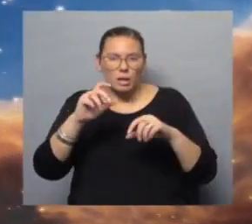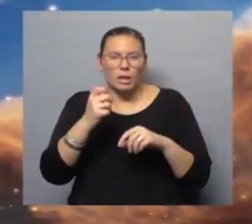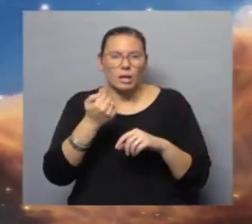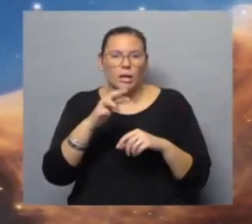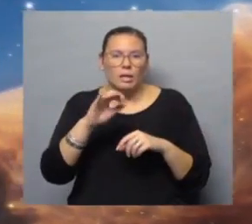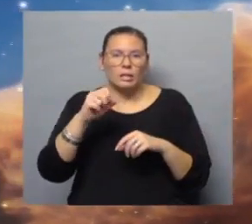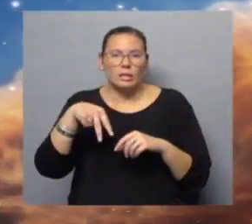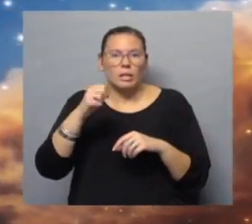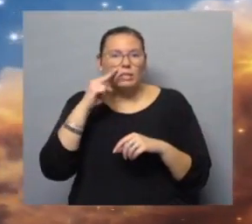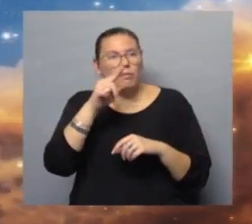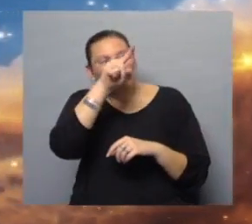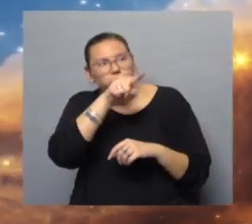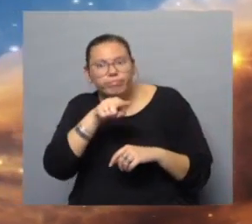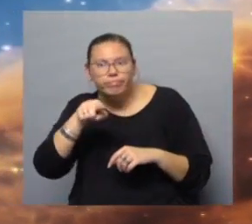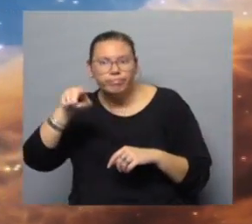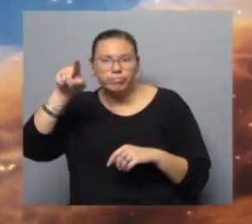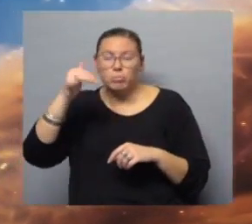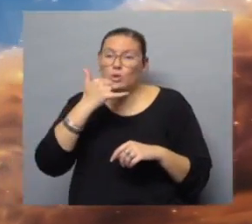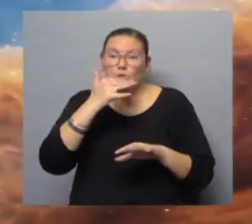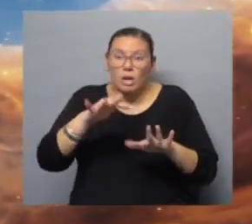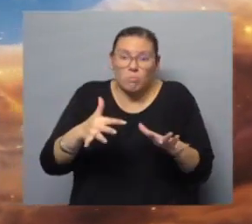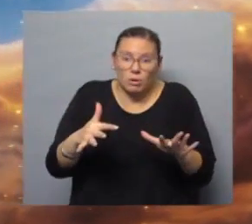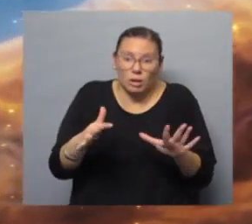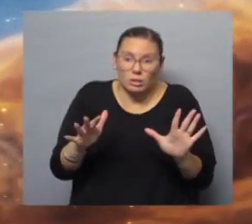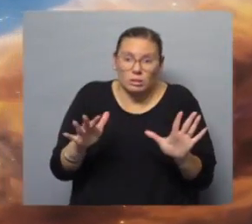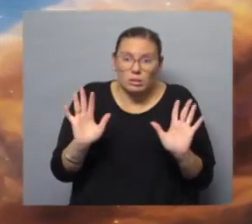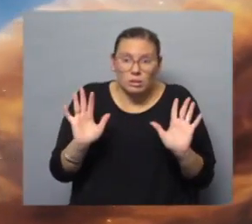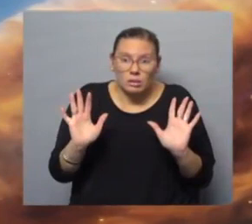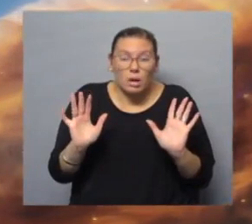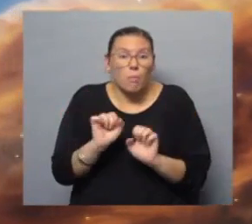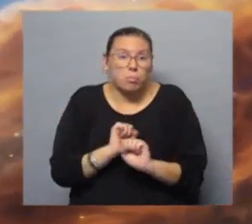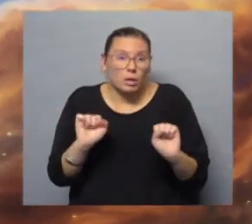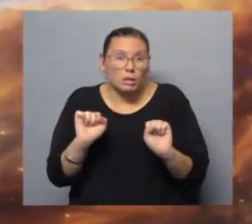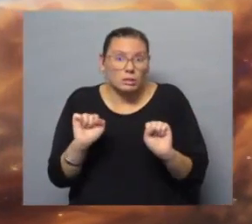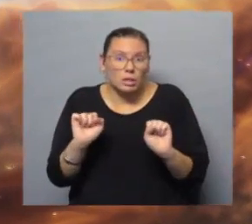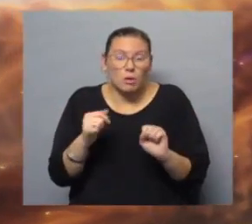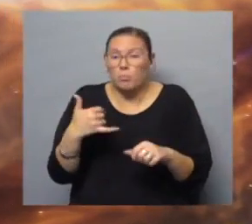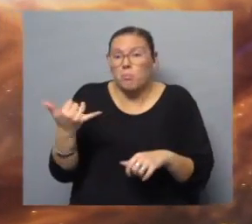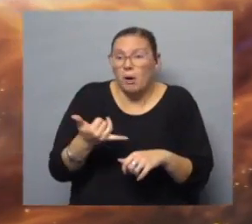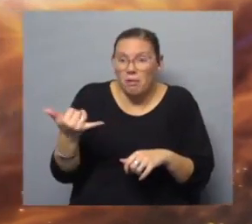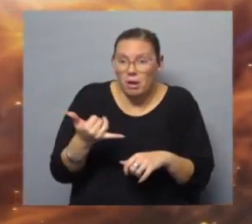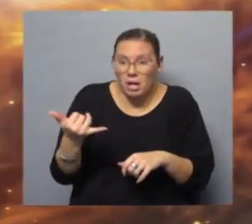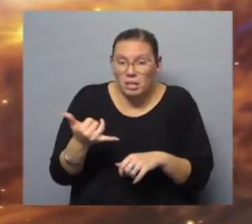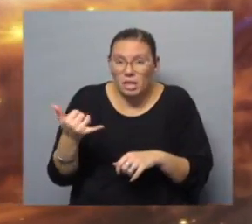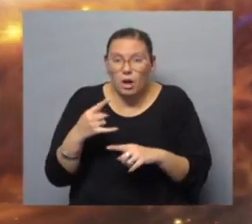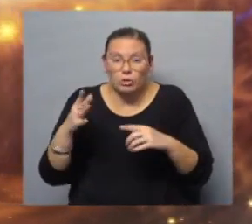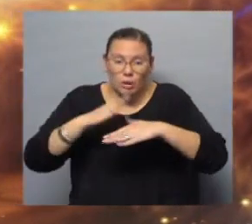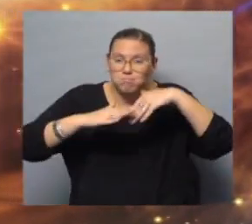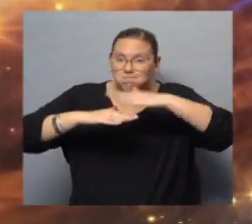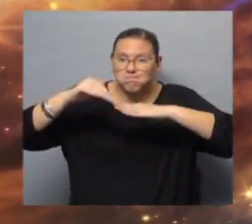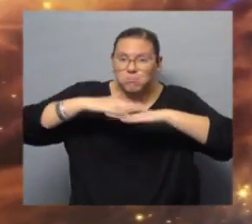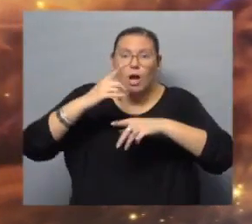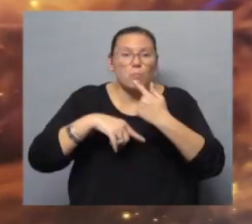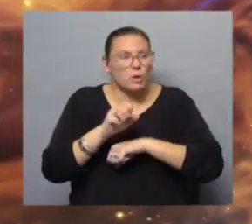un arco. No sabemos qué es, ¿no? A lo mejor es algo tan mundano como una superposición de pilares, pero a